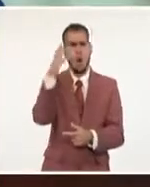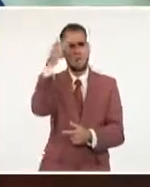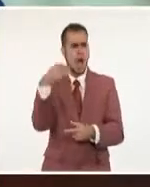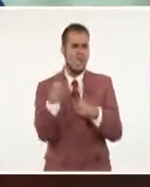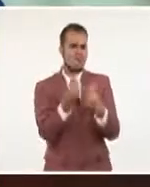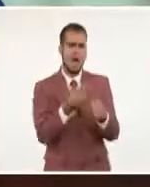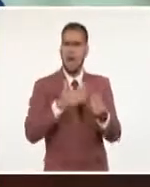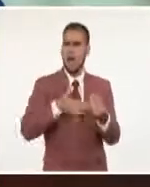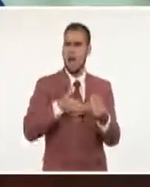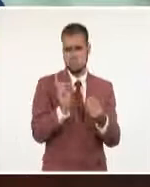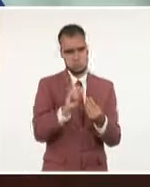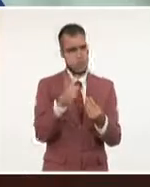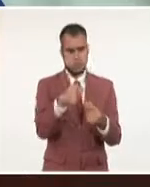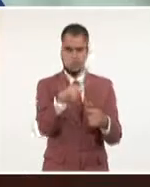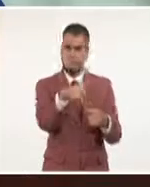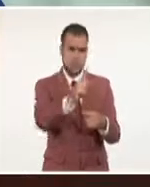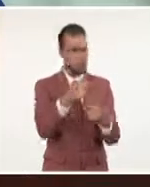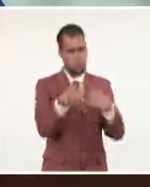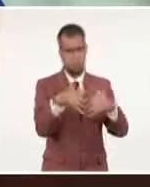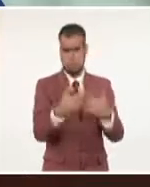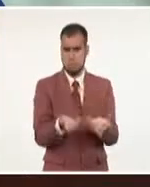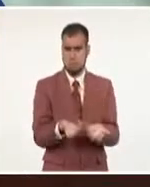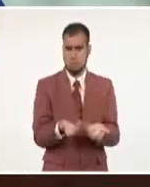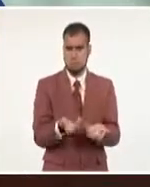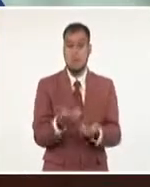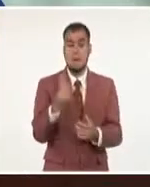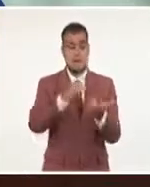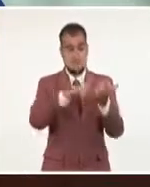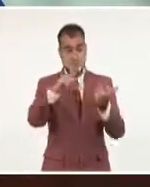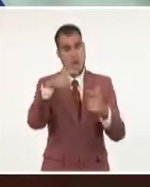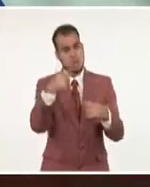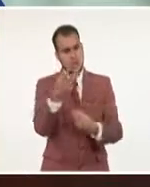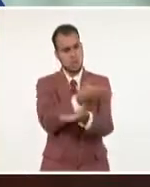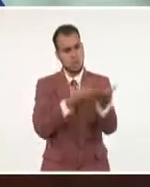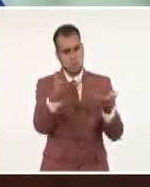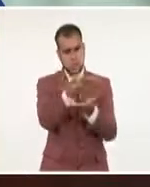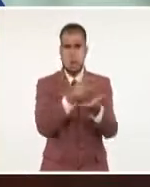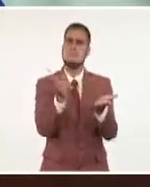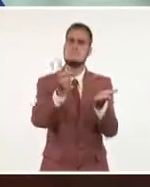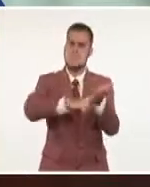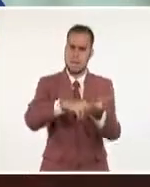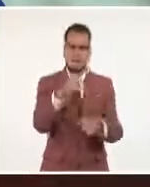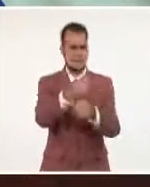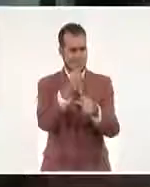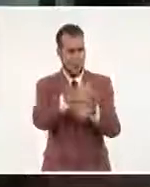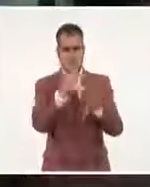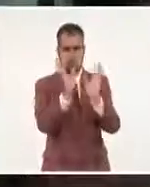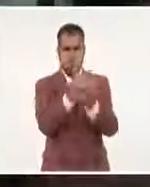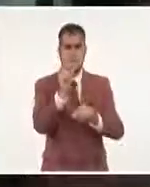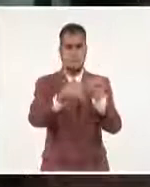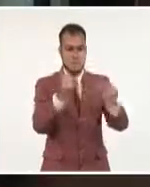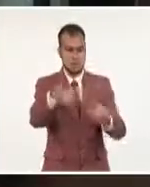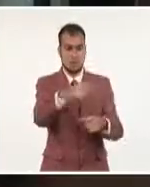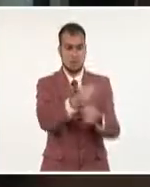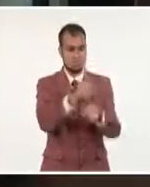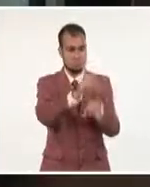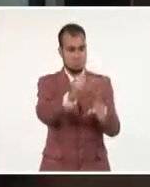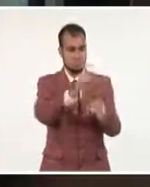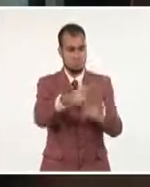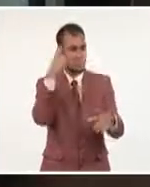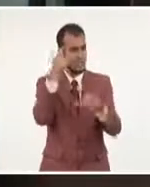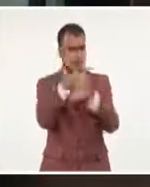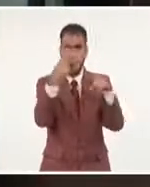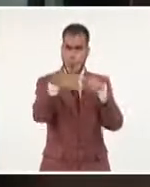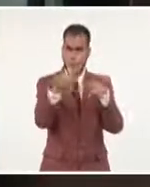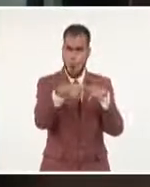ese empeño al partido le corresponde potenciar más el vínculo con los militantes, trabajadores, productores, científicos y expertos que